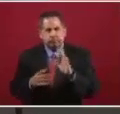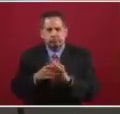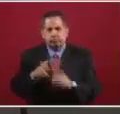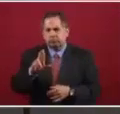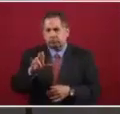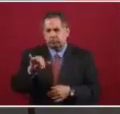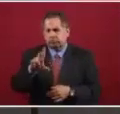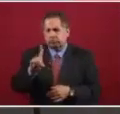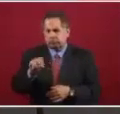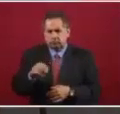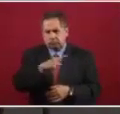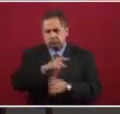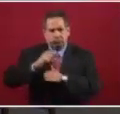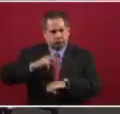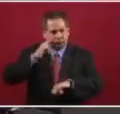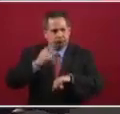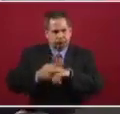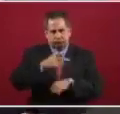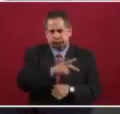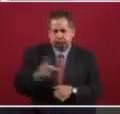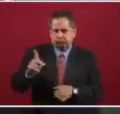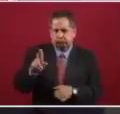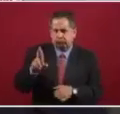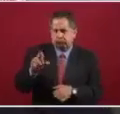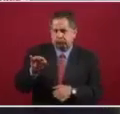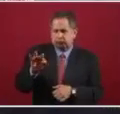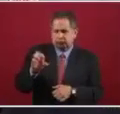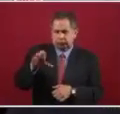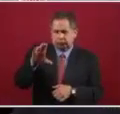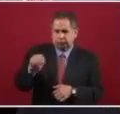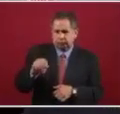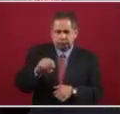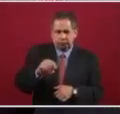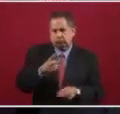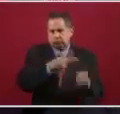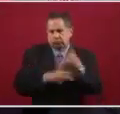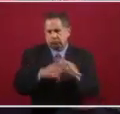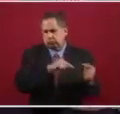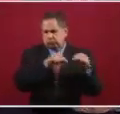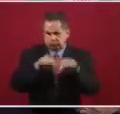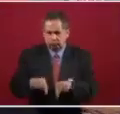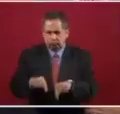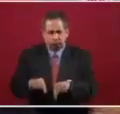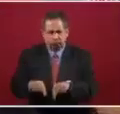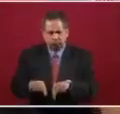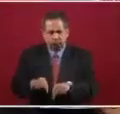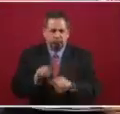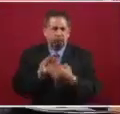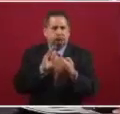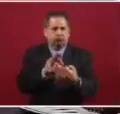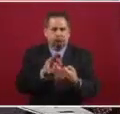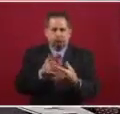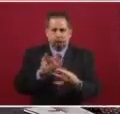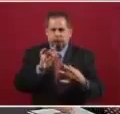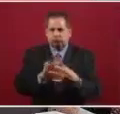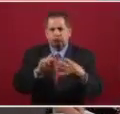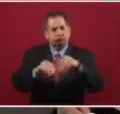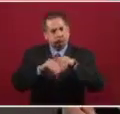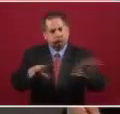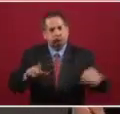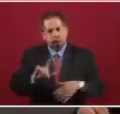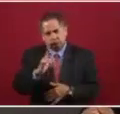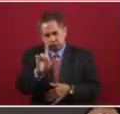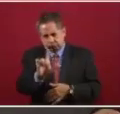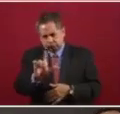Ricardo Sheffield, que es el de la Procuraduría de Defensa del Consumidor, nos informe el